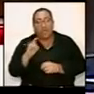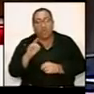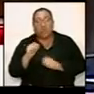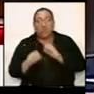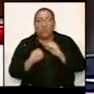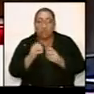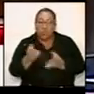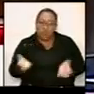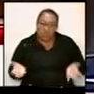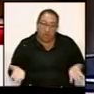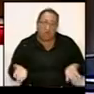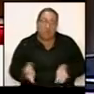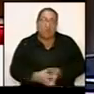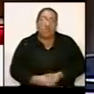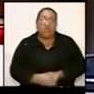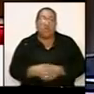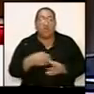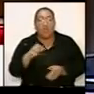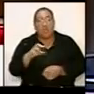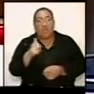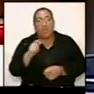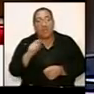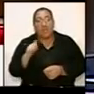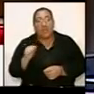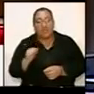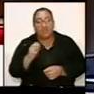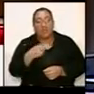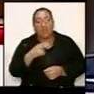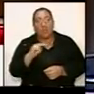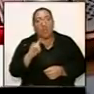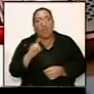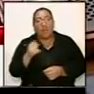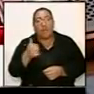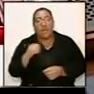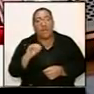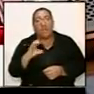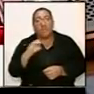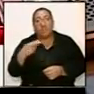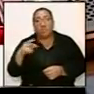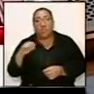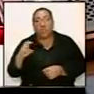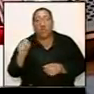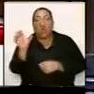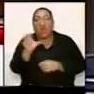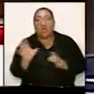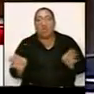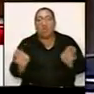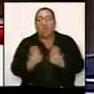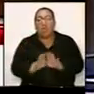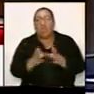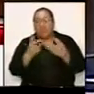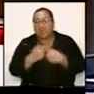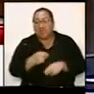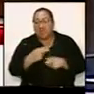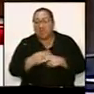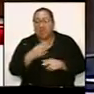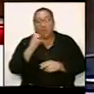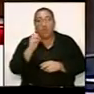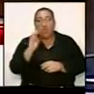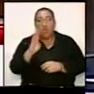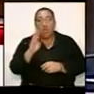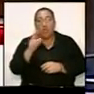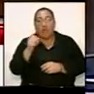solucionenlo. Les voy a hablar de Patás, Huamachuco, que está la carretera bloqueada por una empresa que se llama